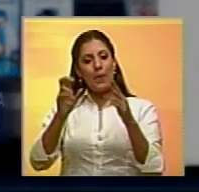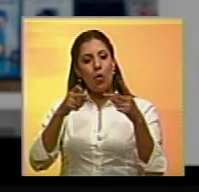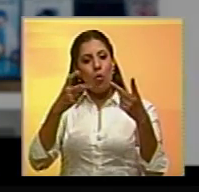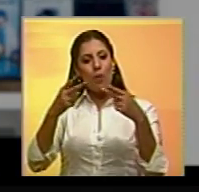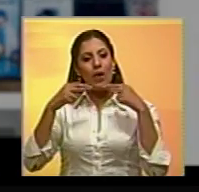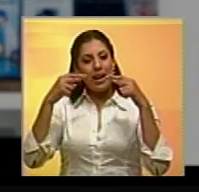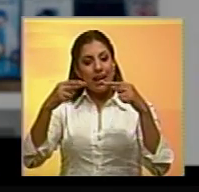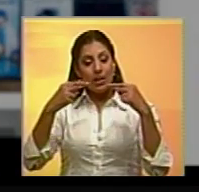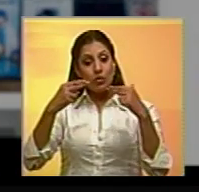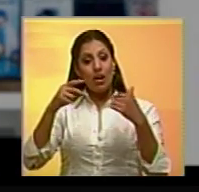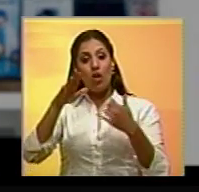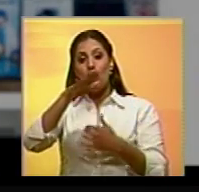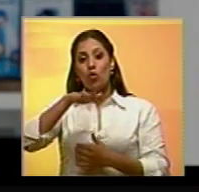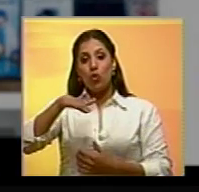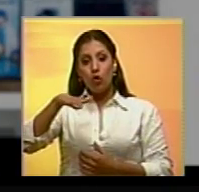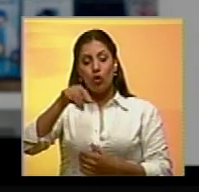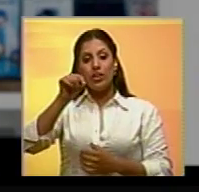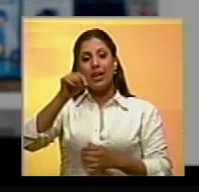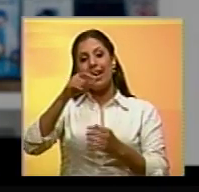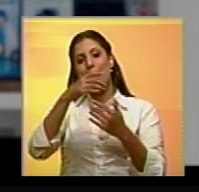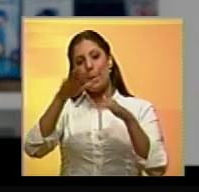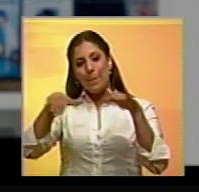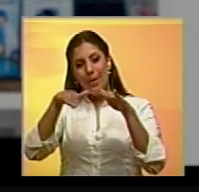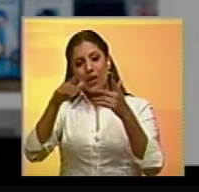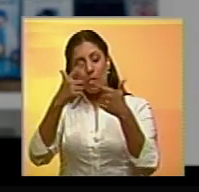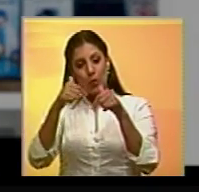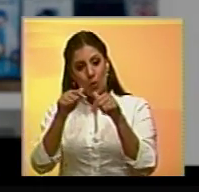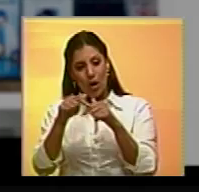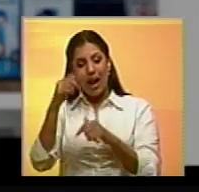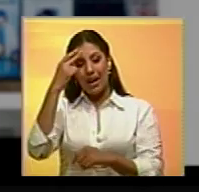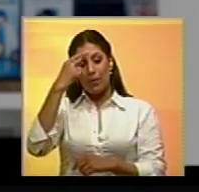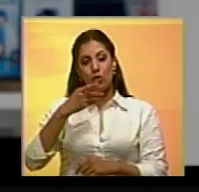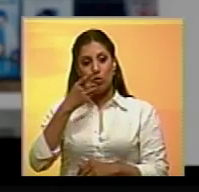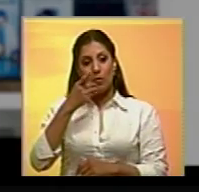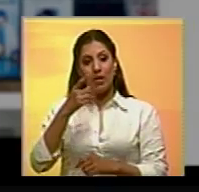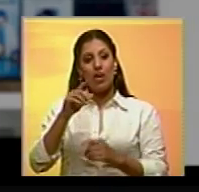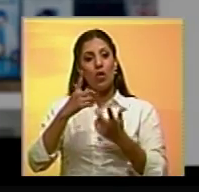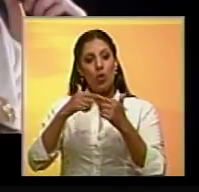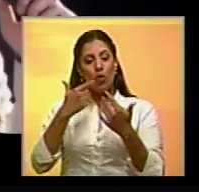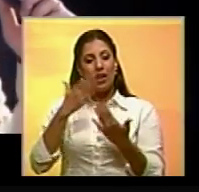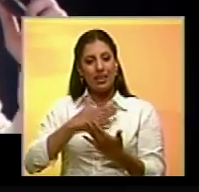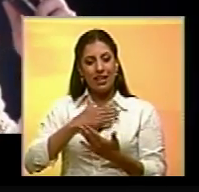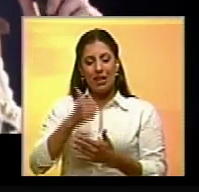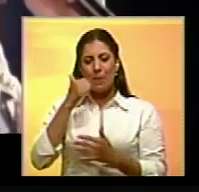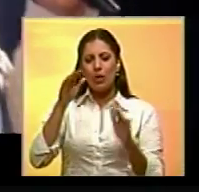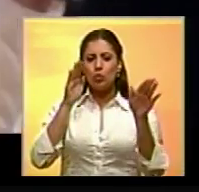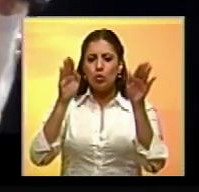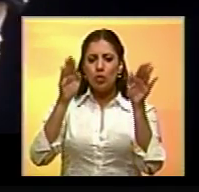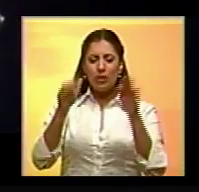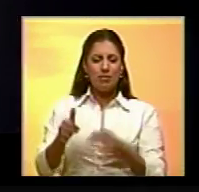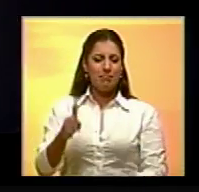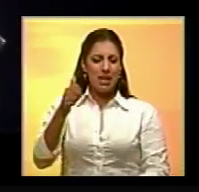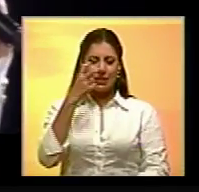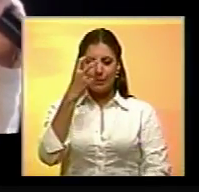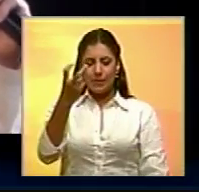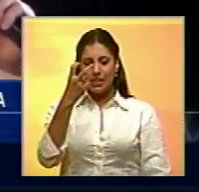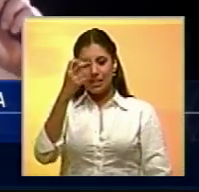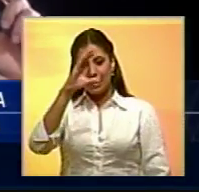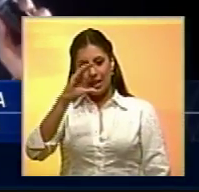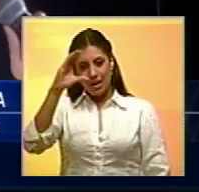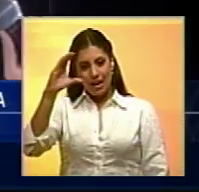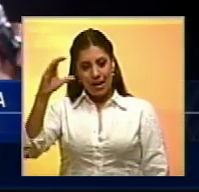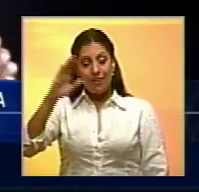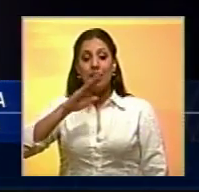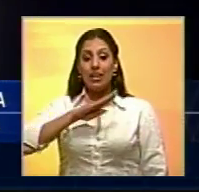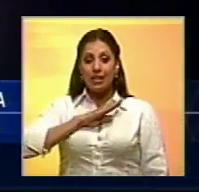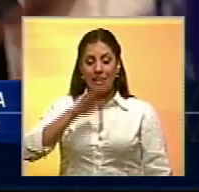un restaurante que estará ubicado en Punta Cana. Bajo el nombre de Bachata Rosa, el local ubicado en una de las zonas turísticas más visitadas del Caribe,